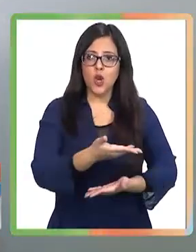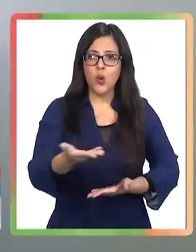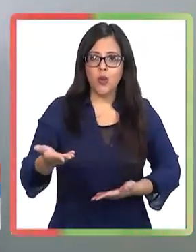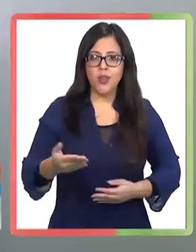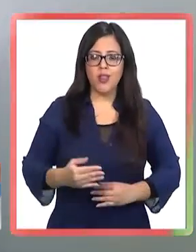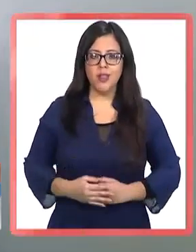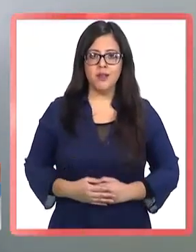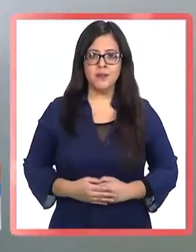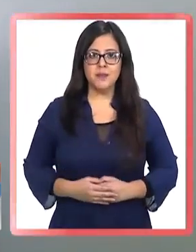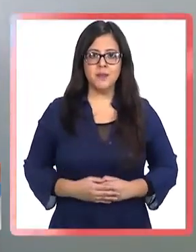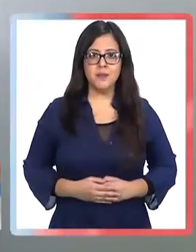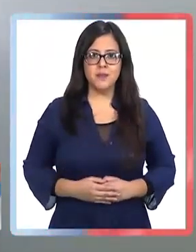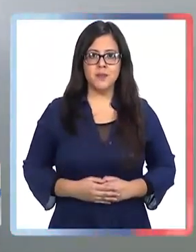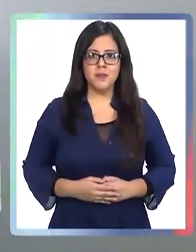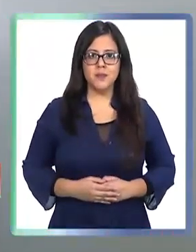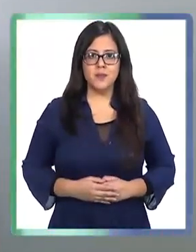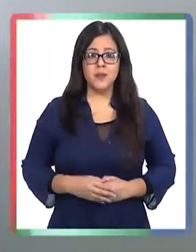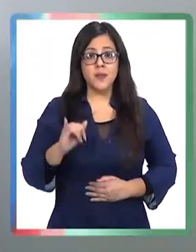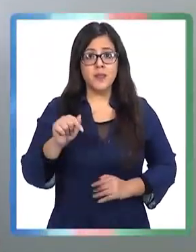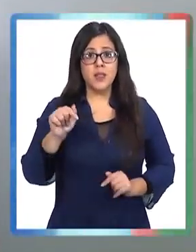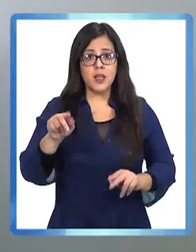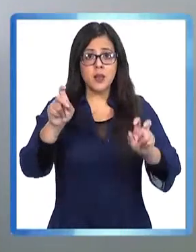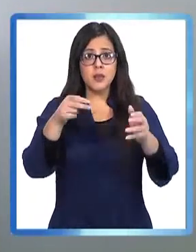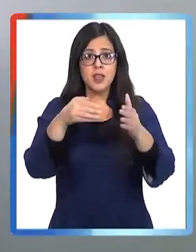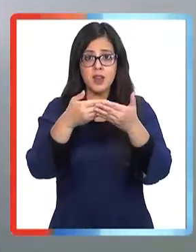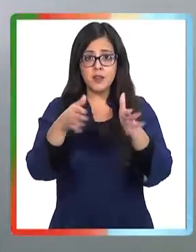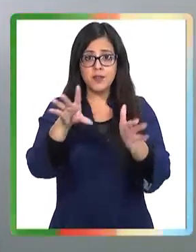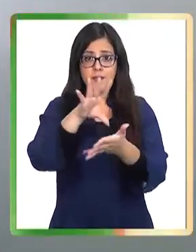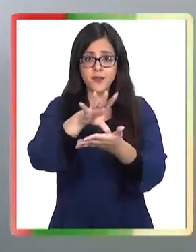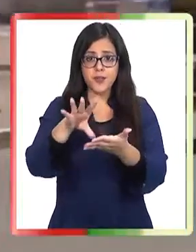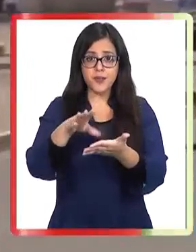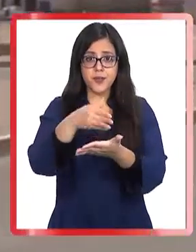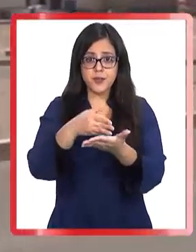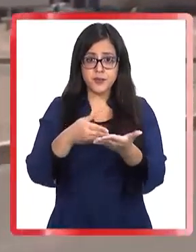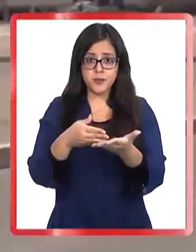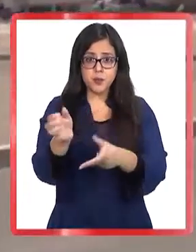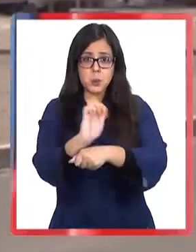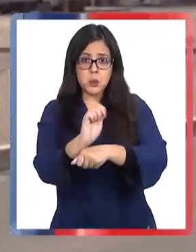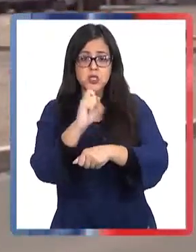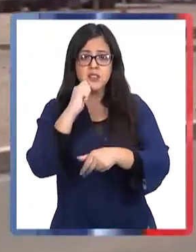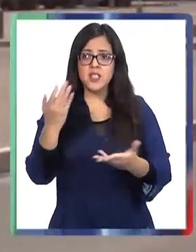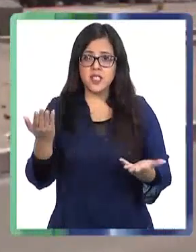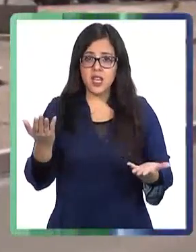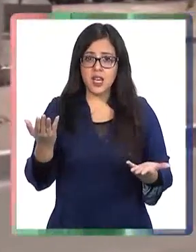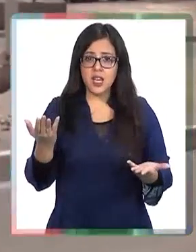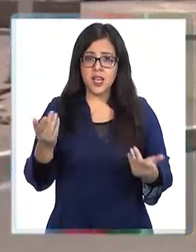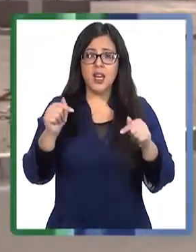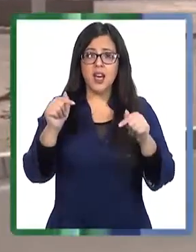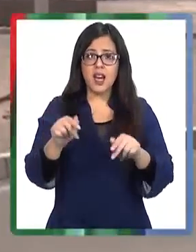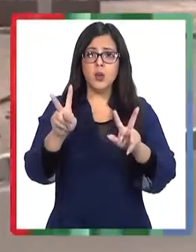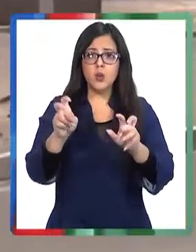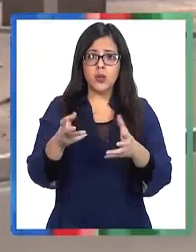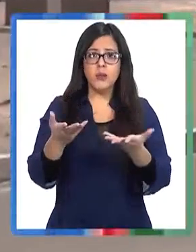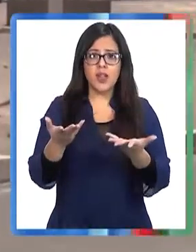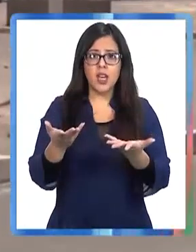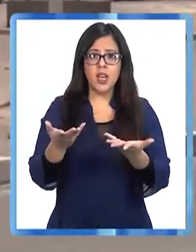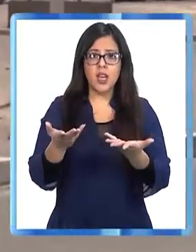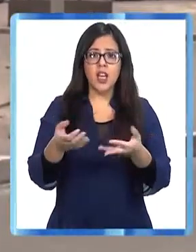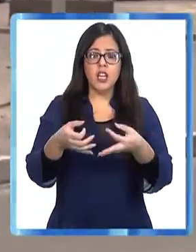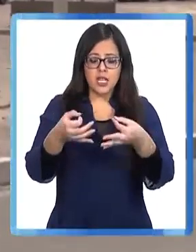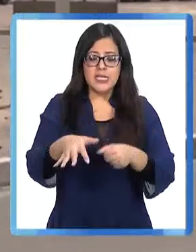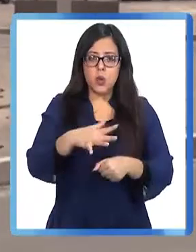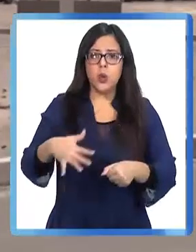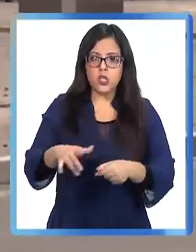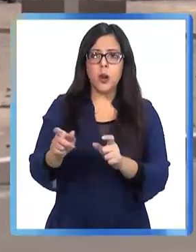espacio con ustedes. Efectivamente, la apertura del complejo fronterizo ha sido una contribución al control migratorio